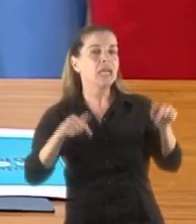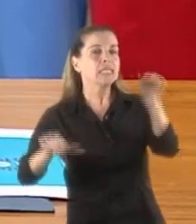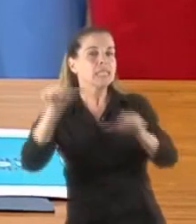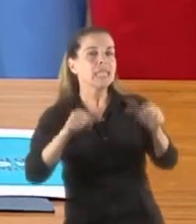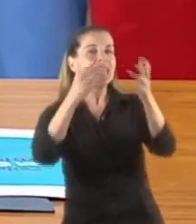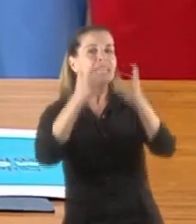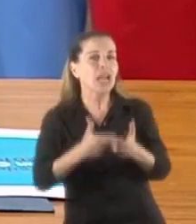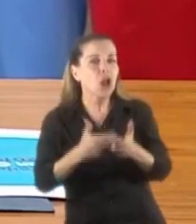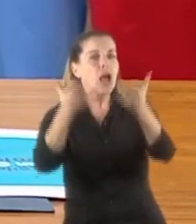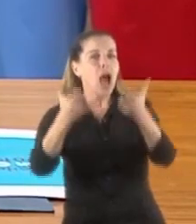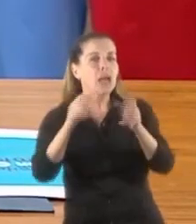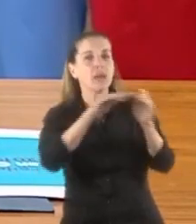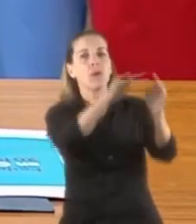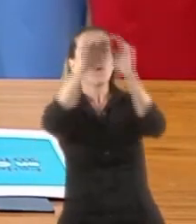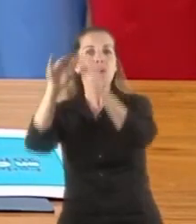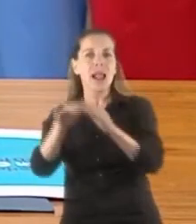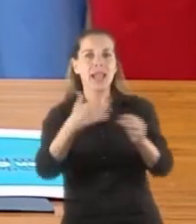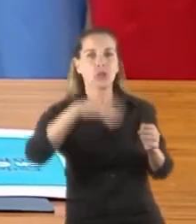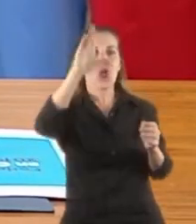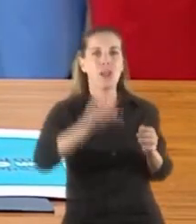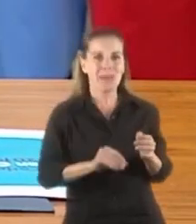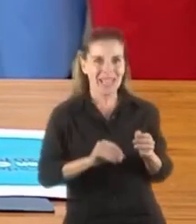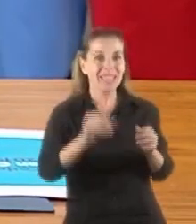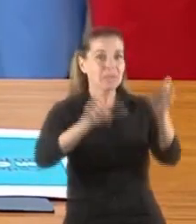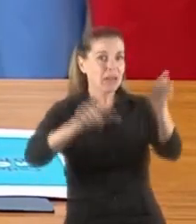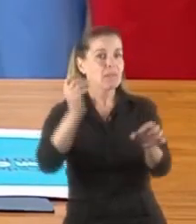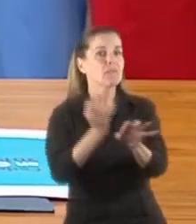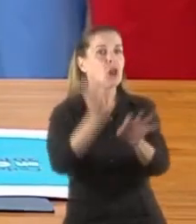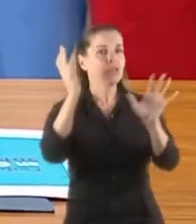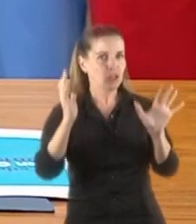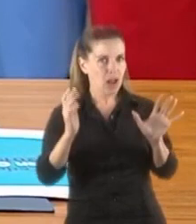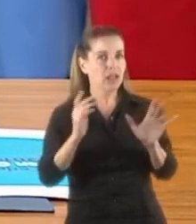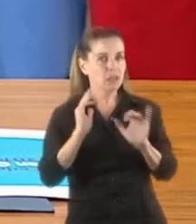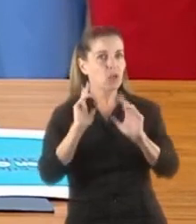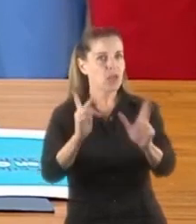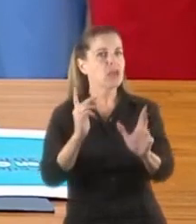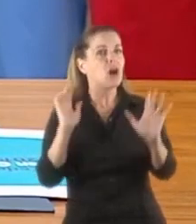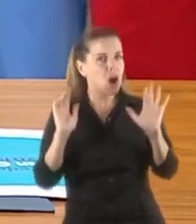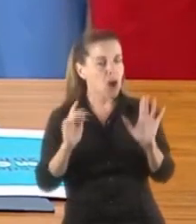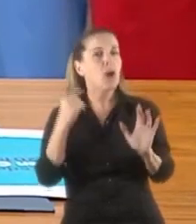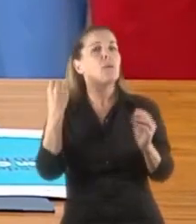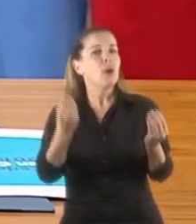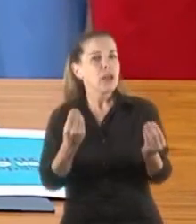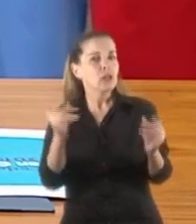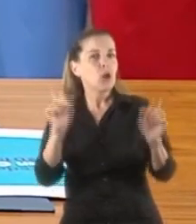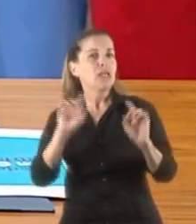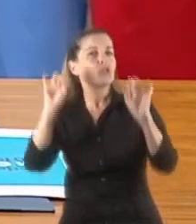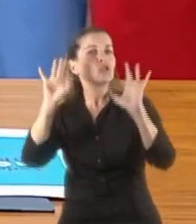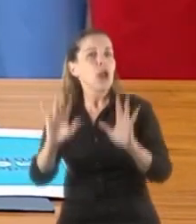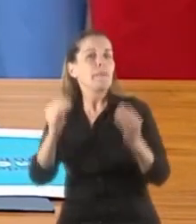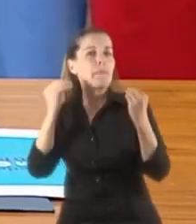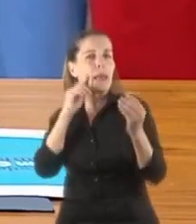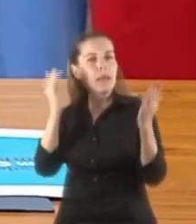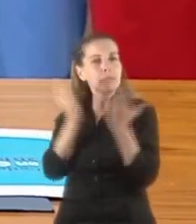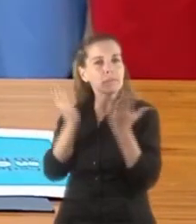país. Y si está distribuida en todo el país, como siempre digo, no todo es una cuestión de mérito. Para que el mérito